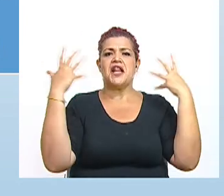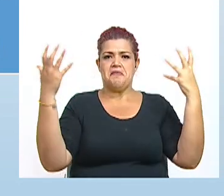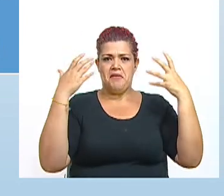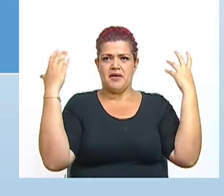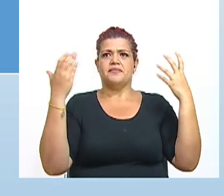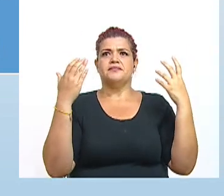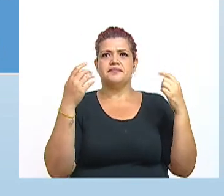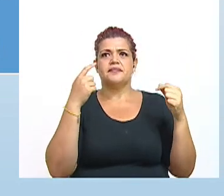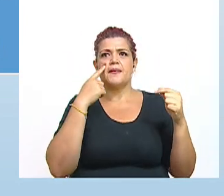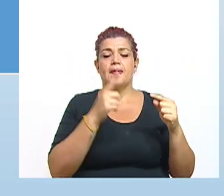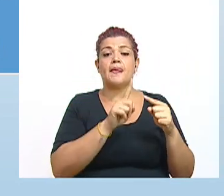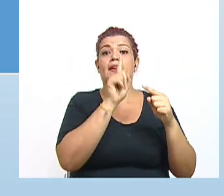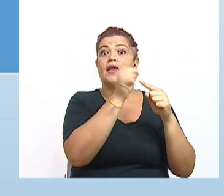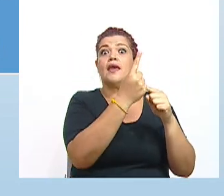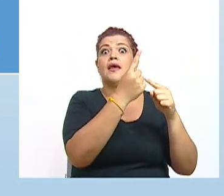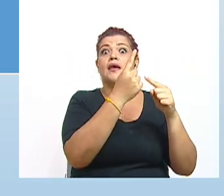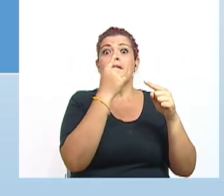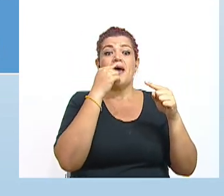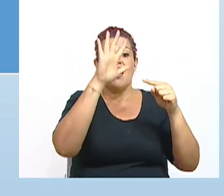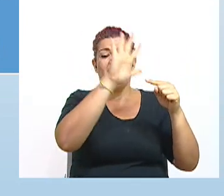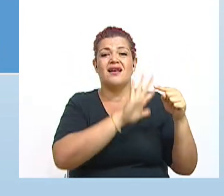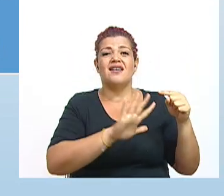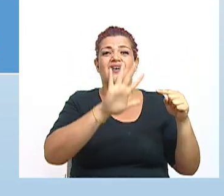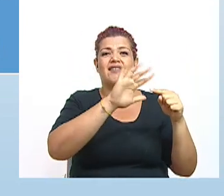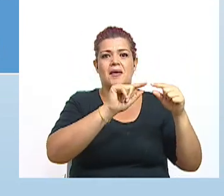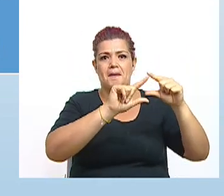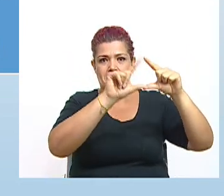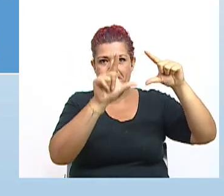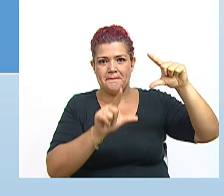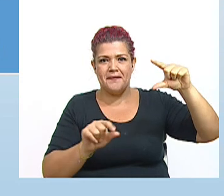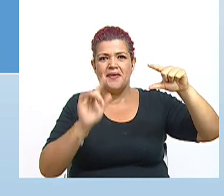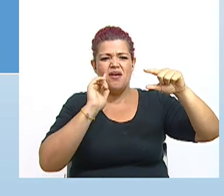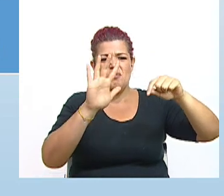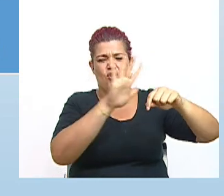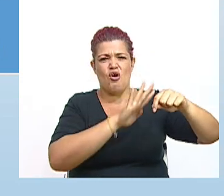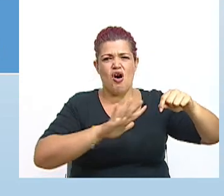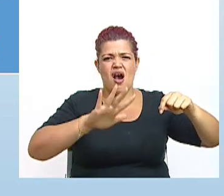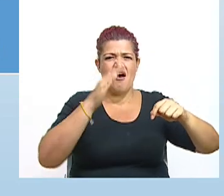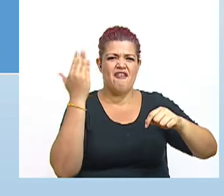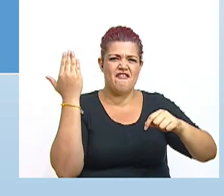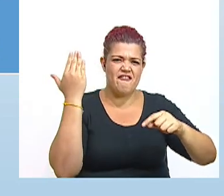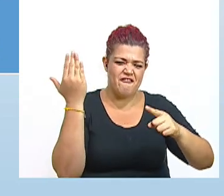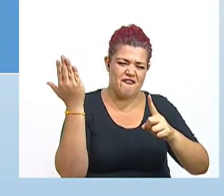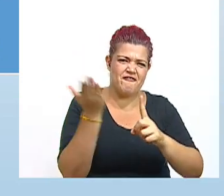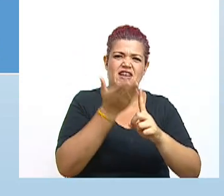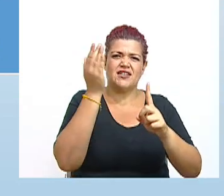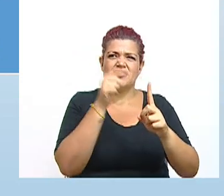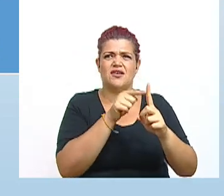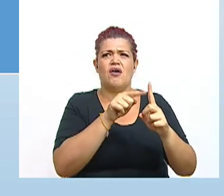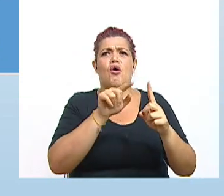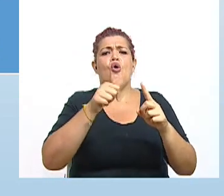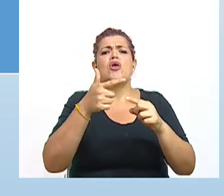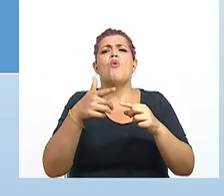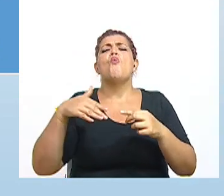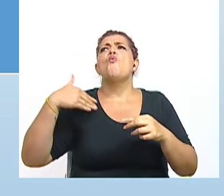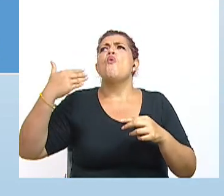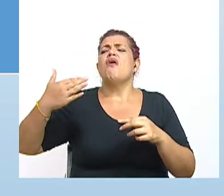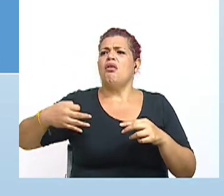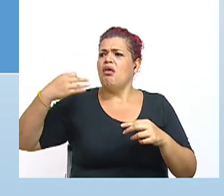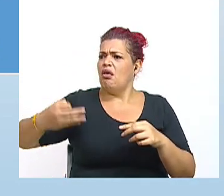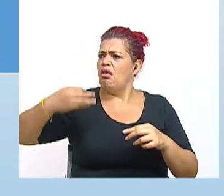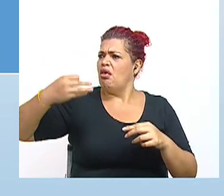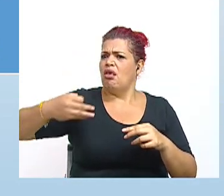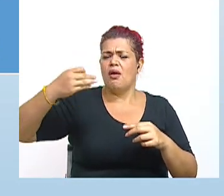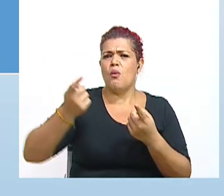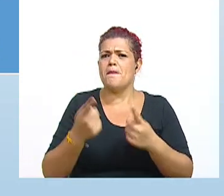que considerar, número 1, la afectación geográfica, número 2, la frecuencia, la cantidad de veces que pueda ocurrir